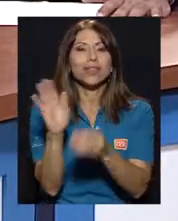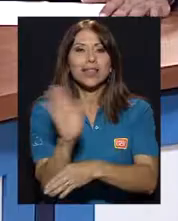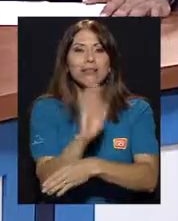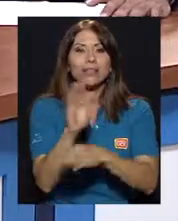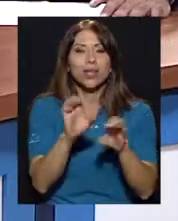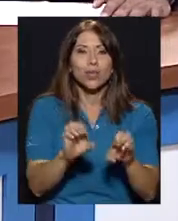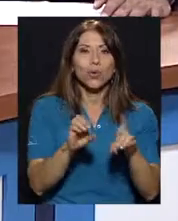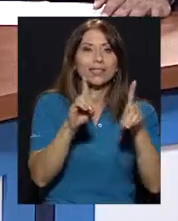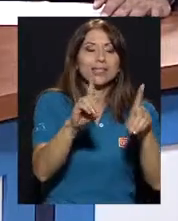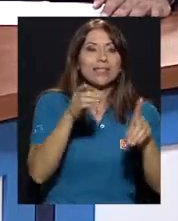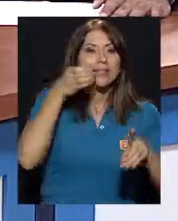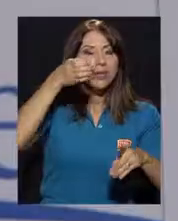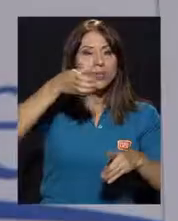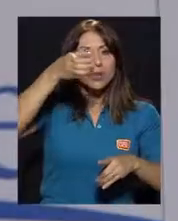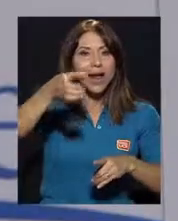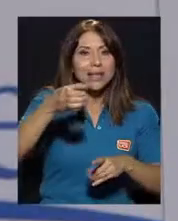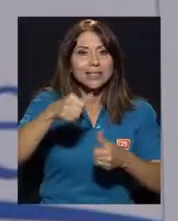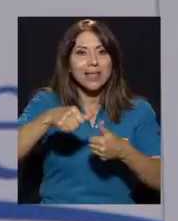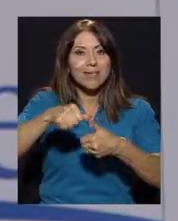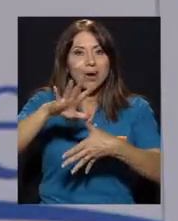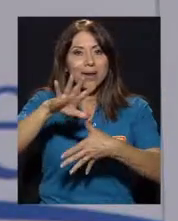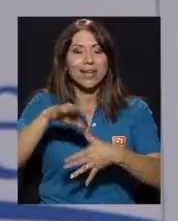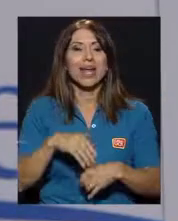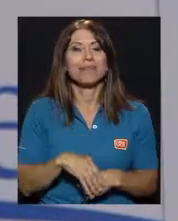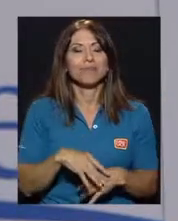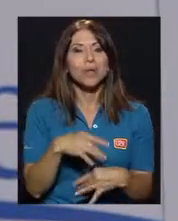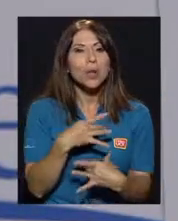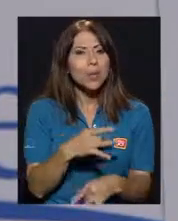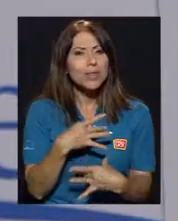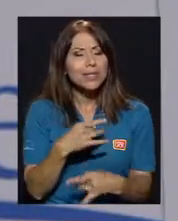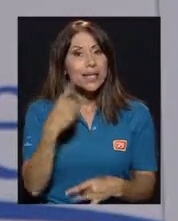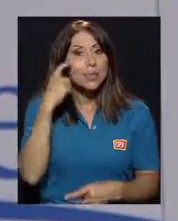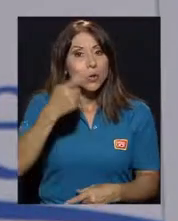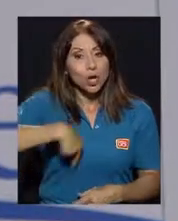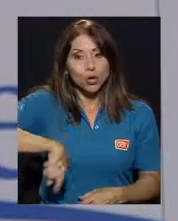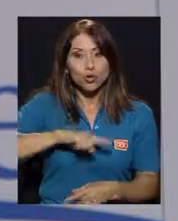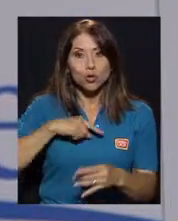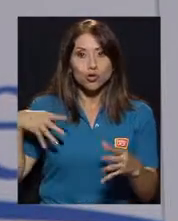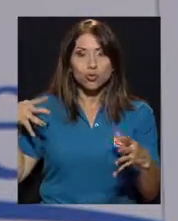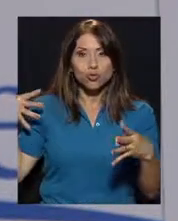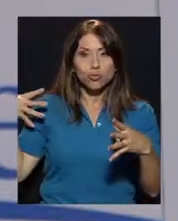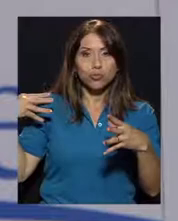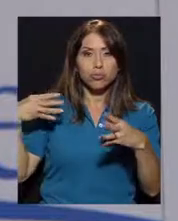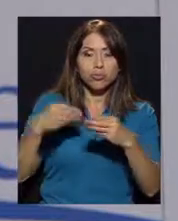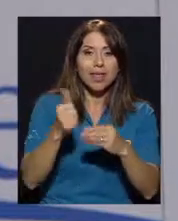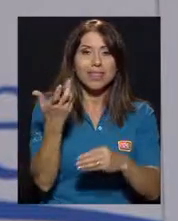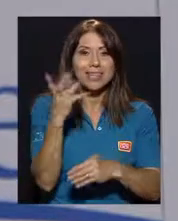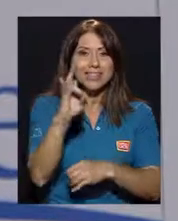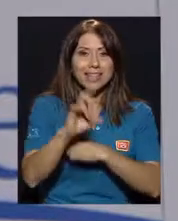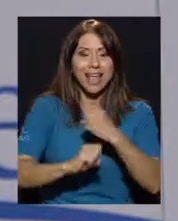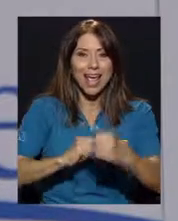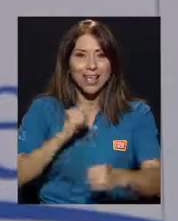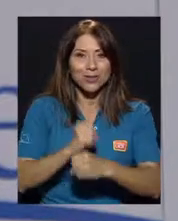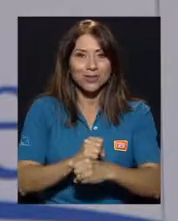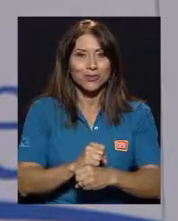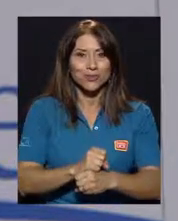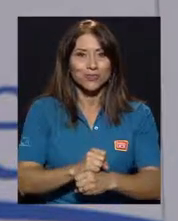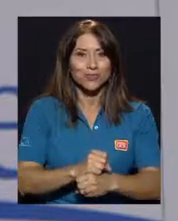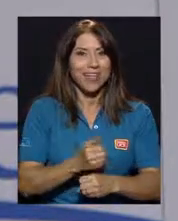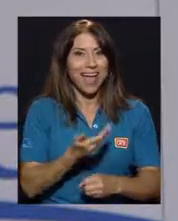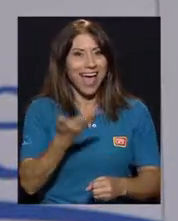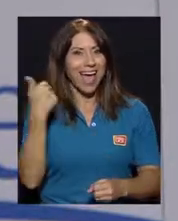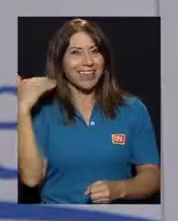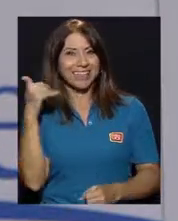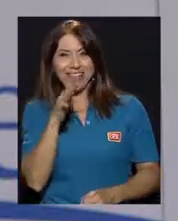de iberoamérica muy interesante porque cumplimos 17 años y bueno como fuera de cámaras